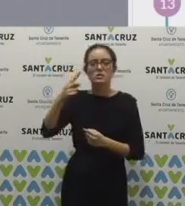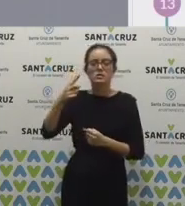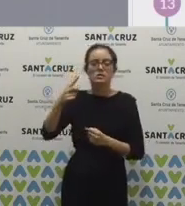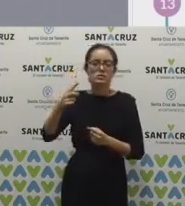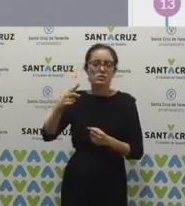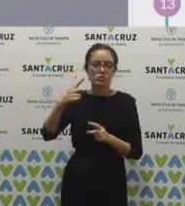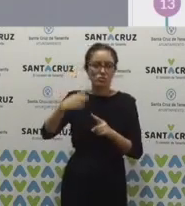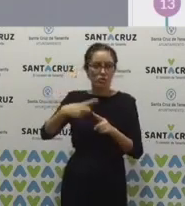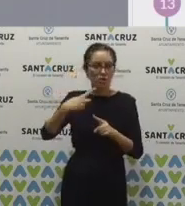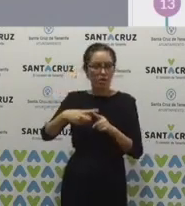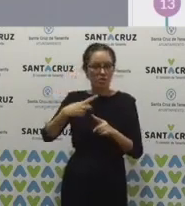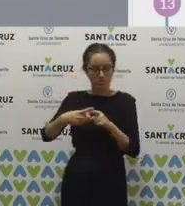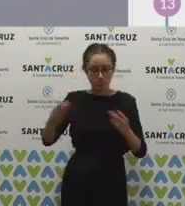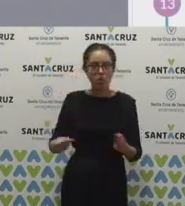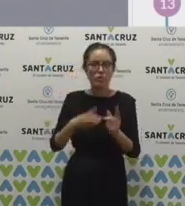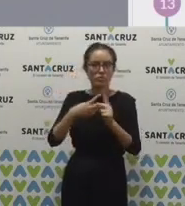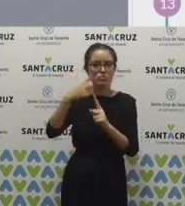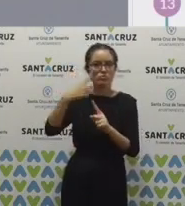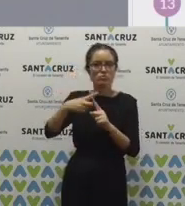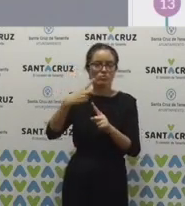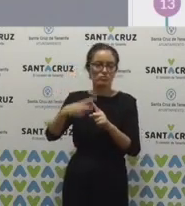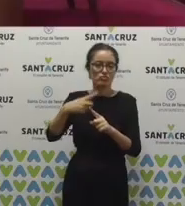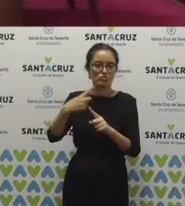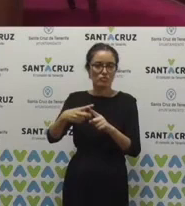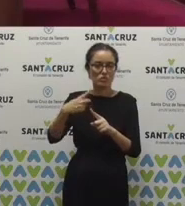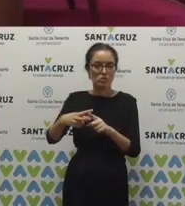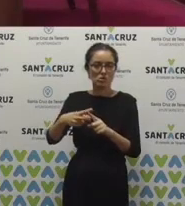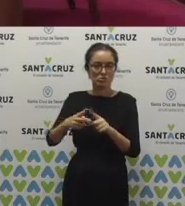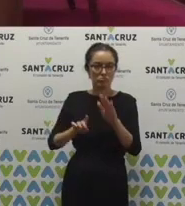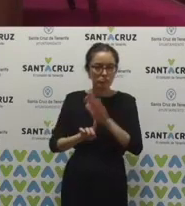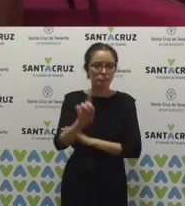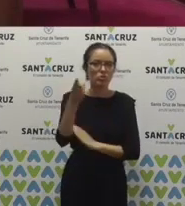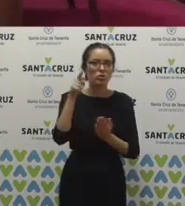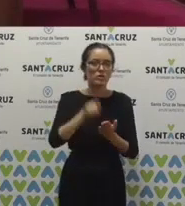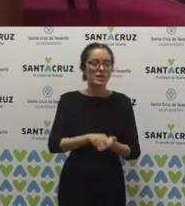ciudad muchas gracias gracias a tarifa